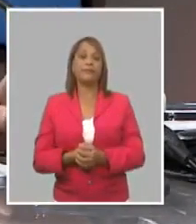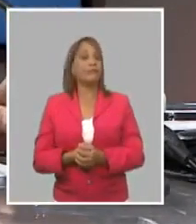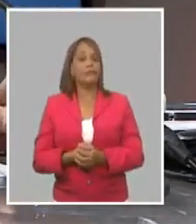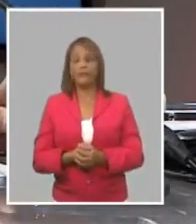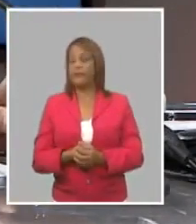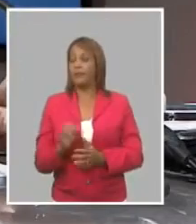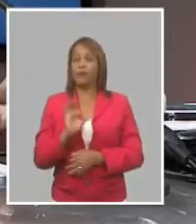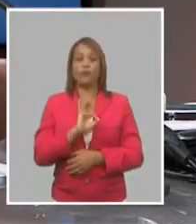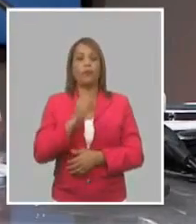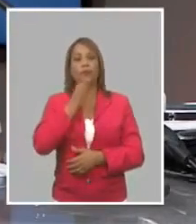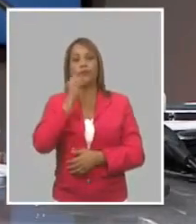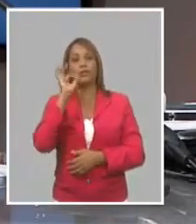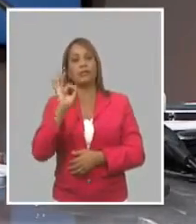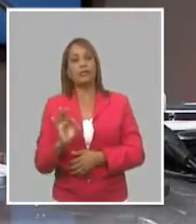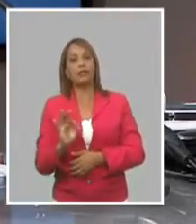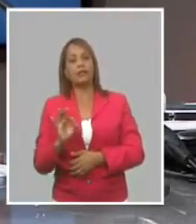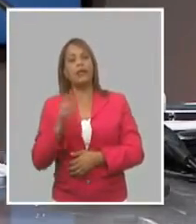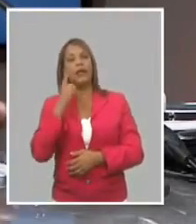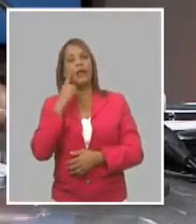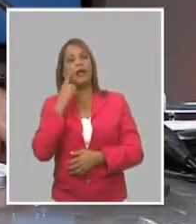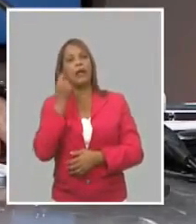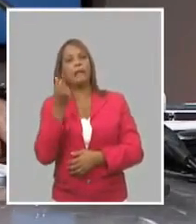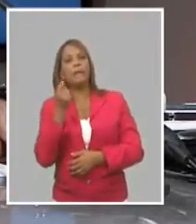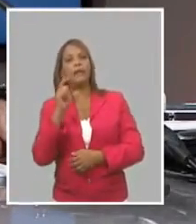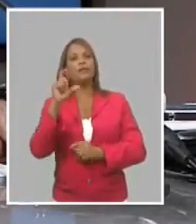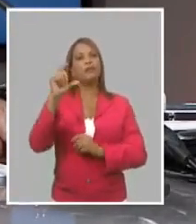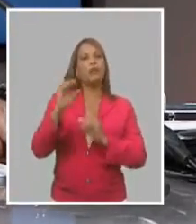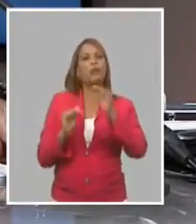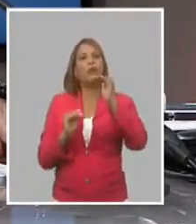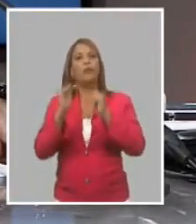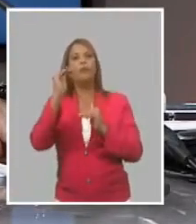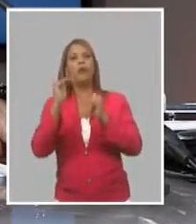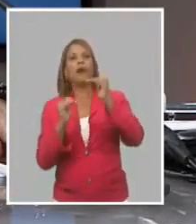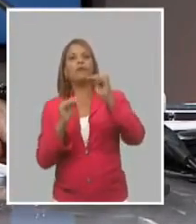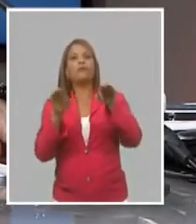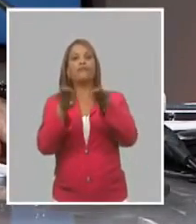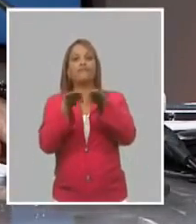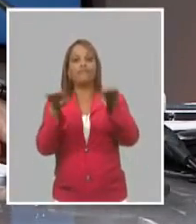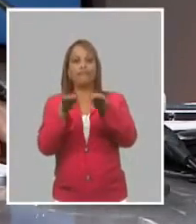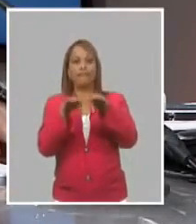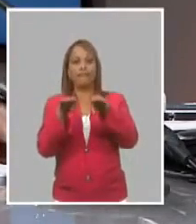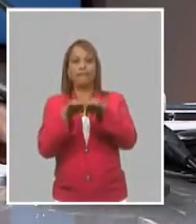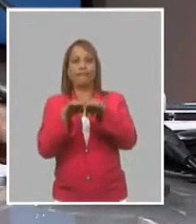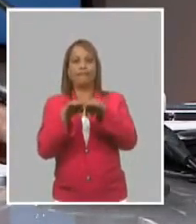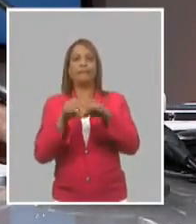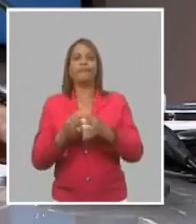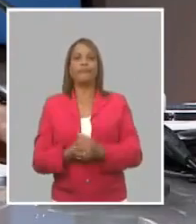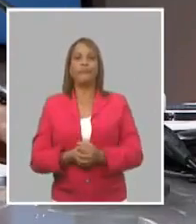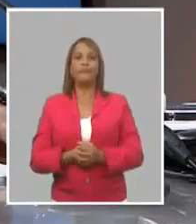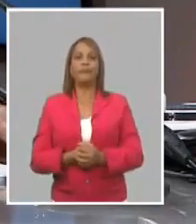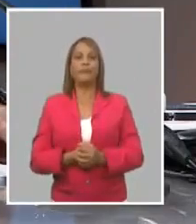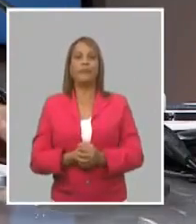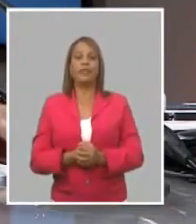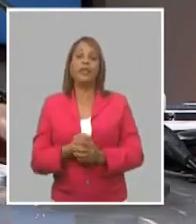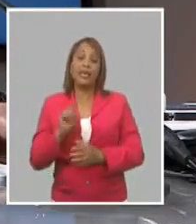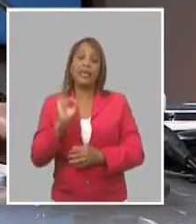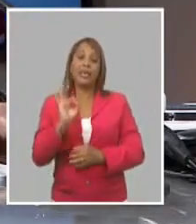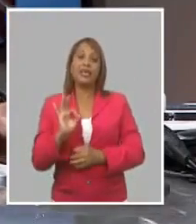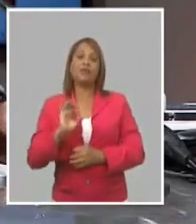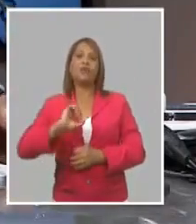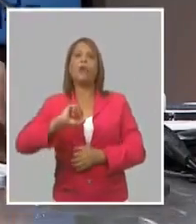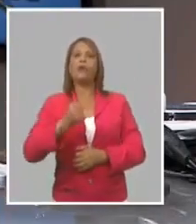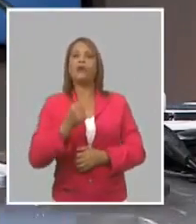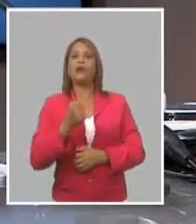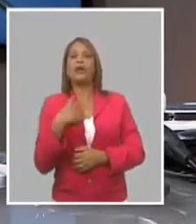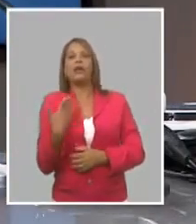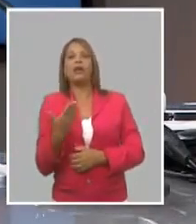que devaluar el peso buscando competitividad. Y la devaluación nos va a obligar